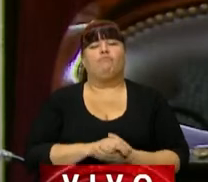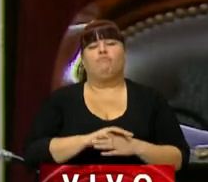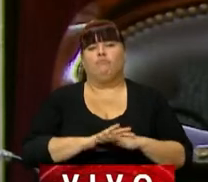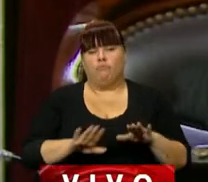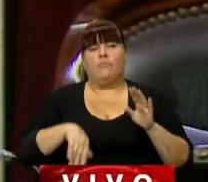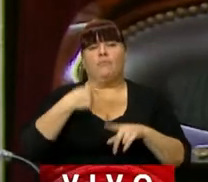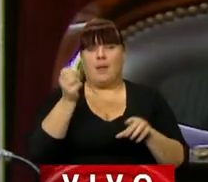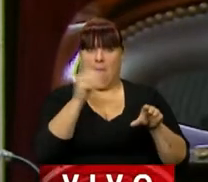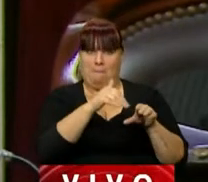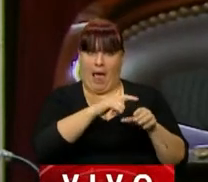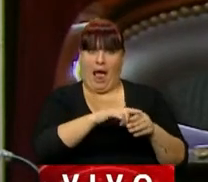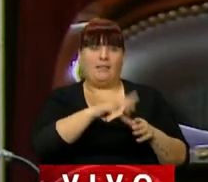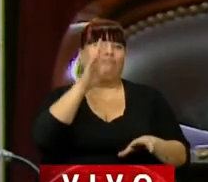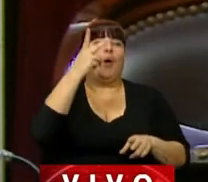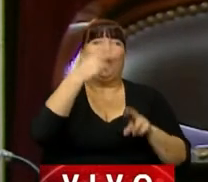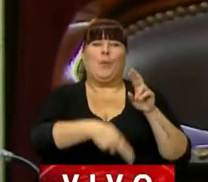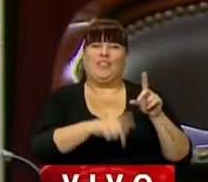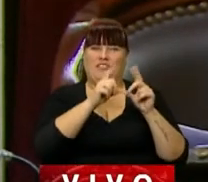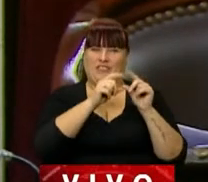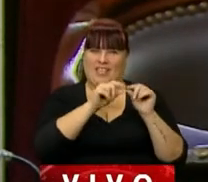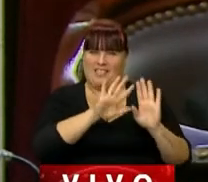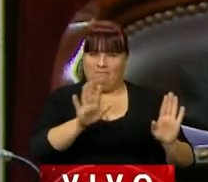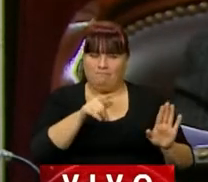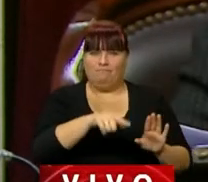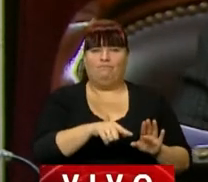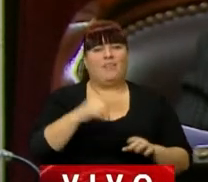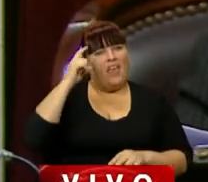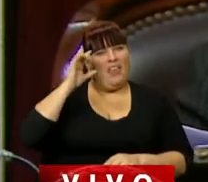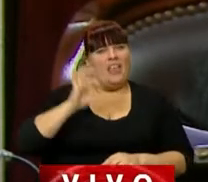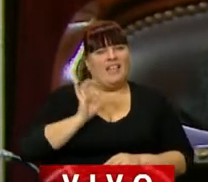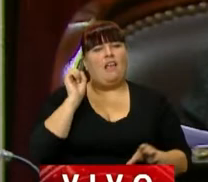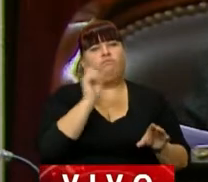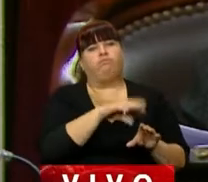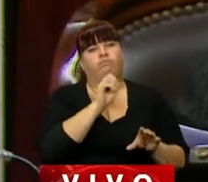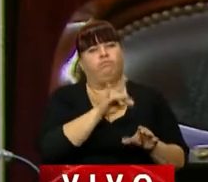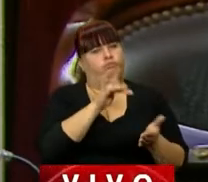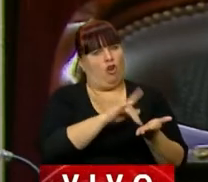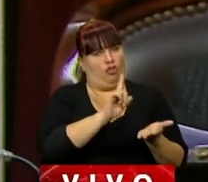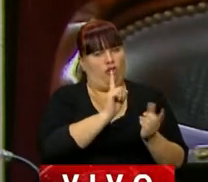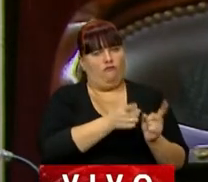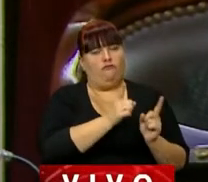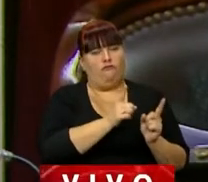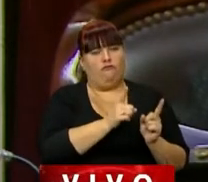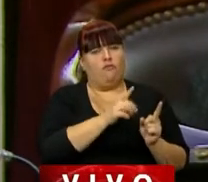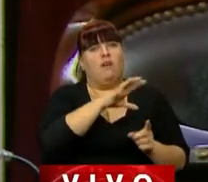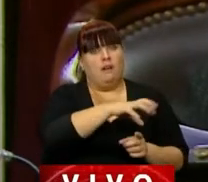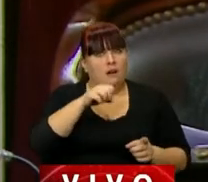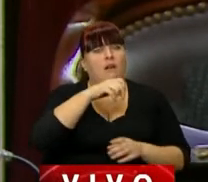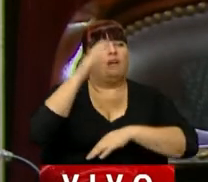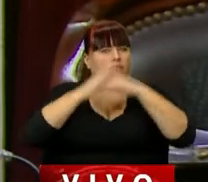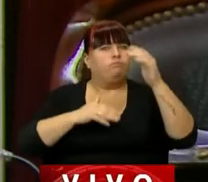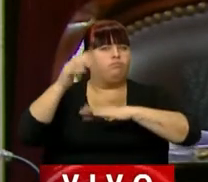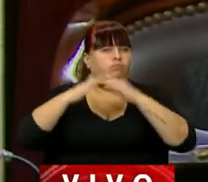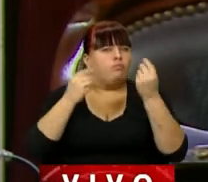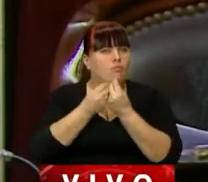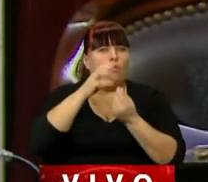Luego el fideicomiso tuvo su vencimiento, fue por 10 años, se pudieron hacer muchísimas